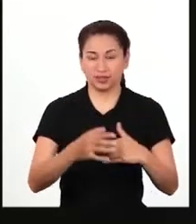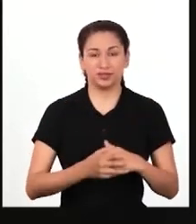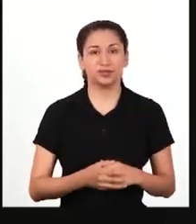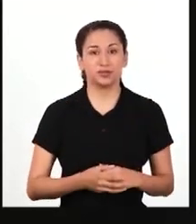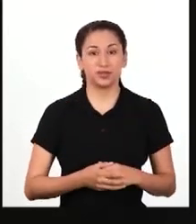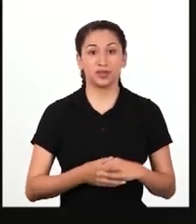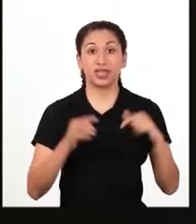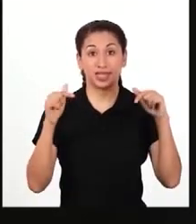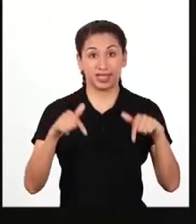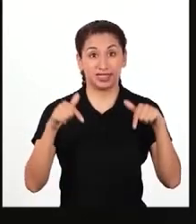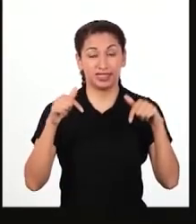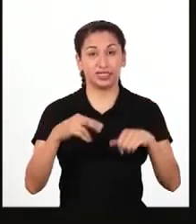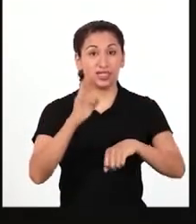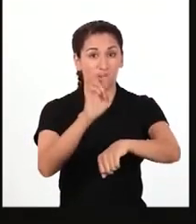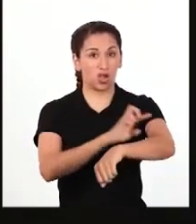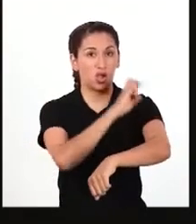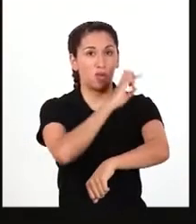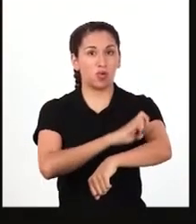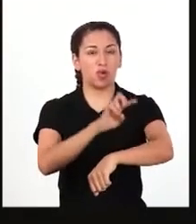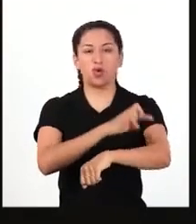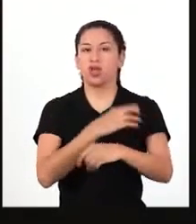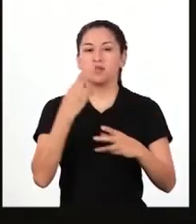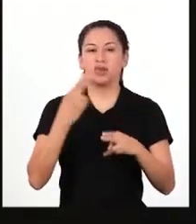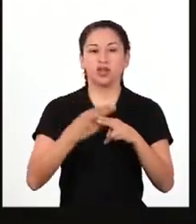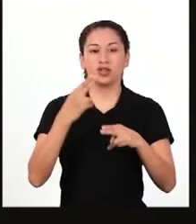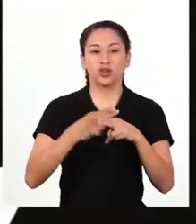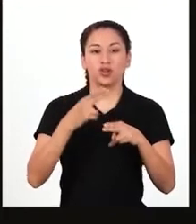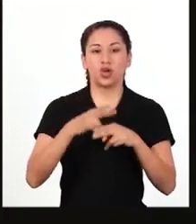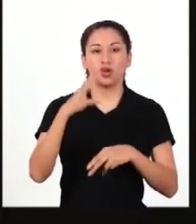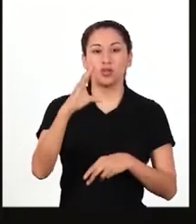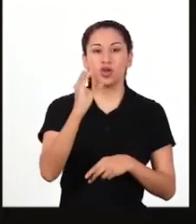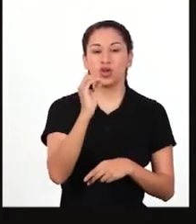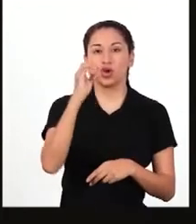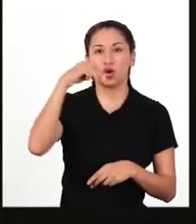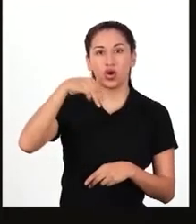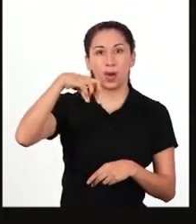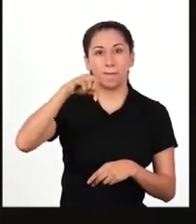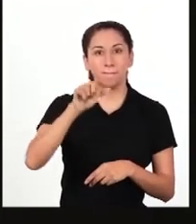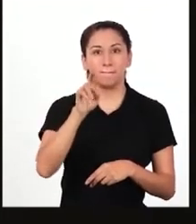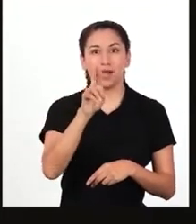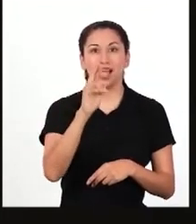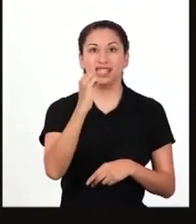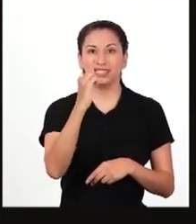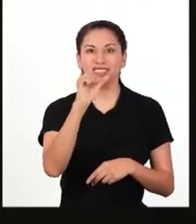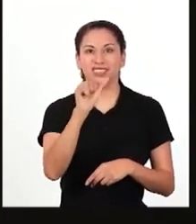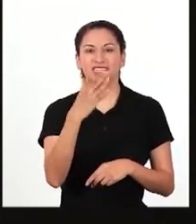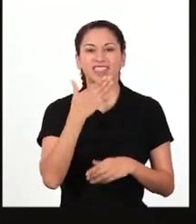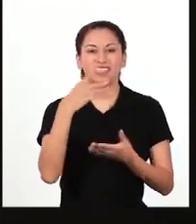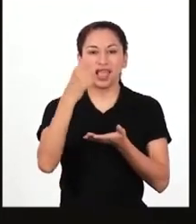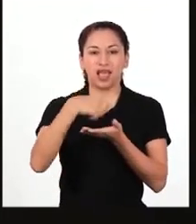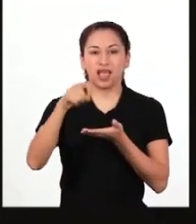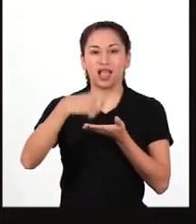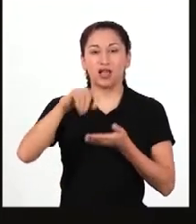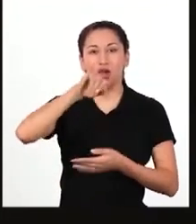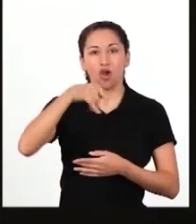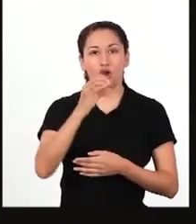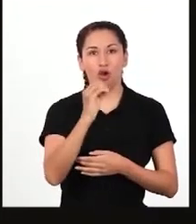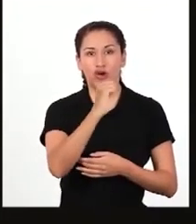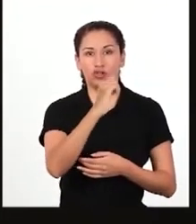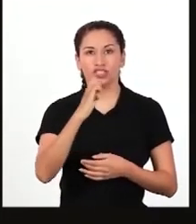día a día. Este poema se titula La Comparsa y fue escrito por José María